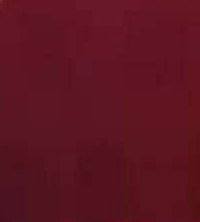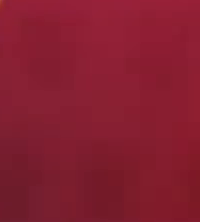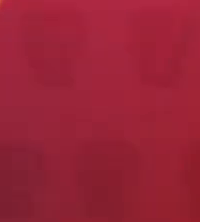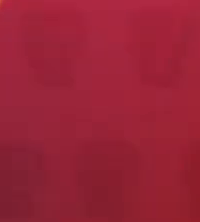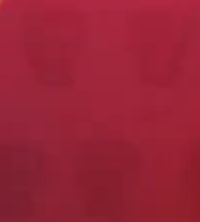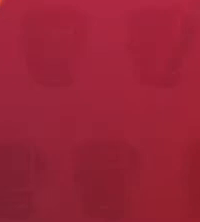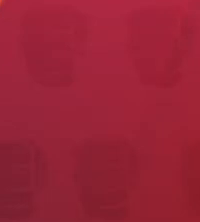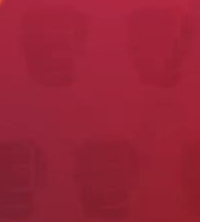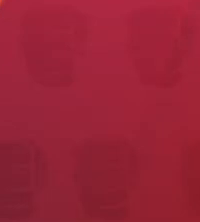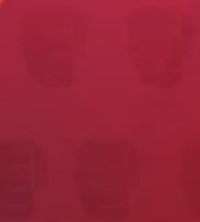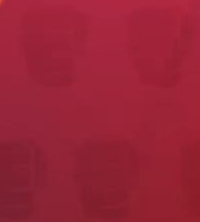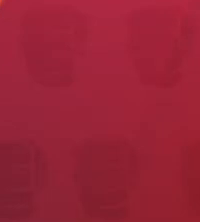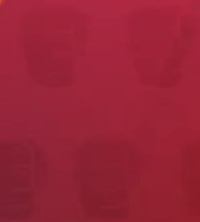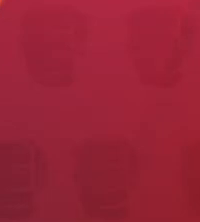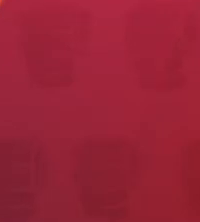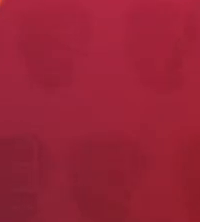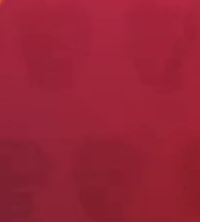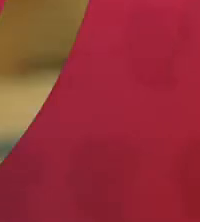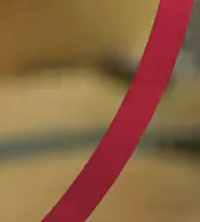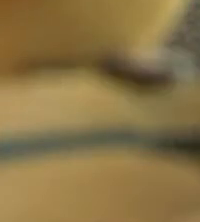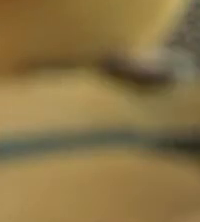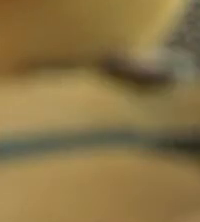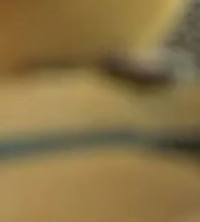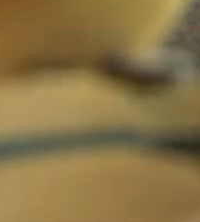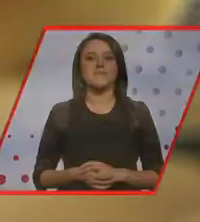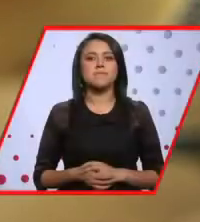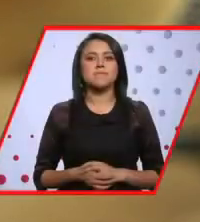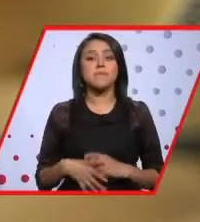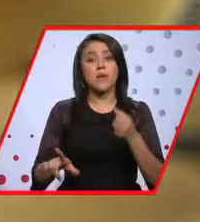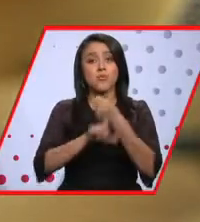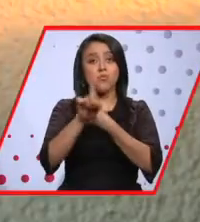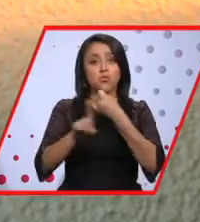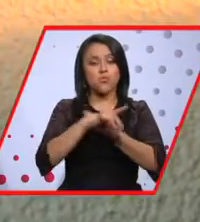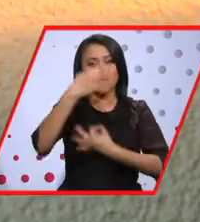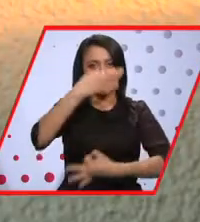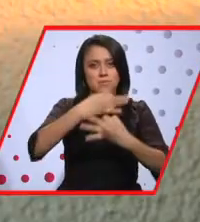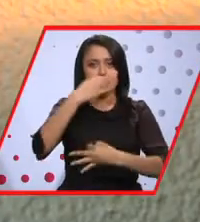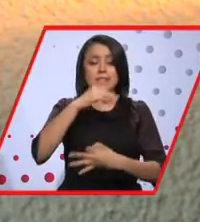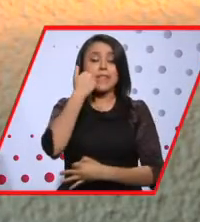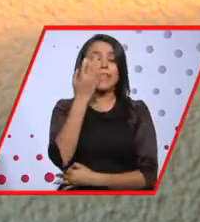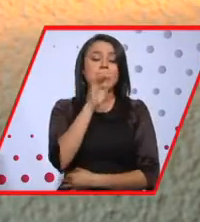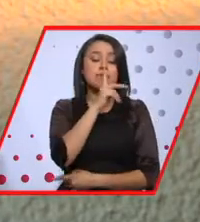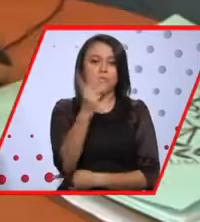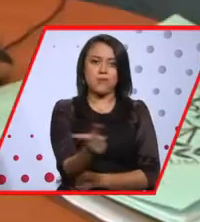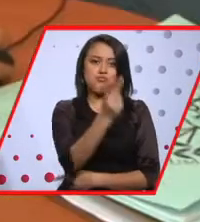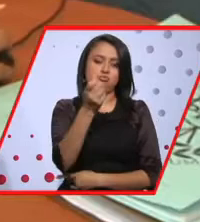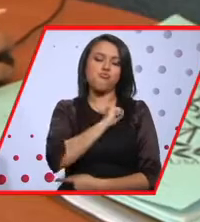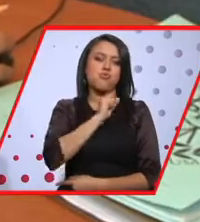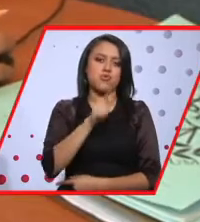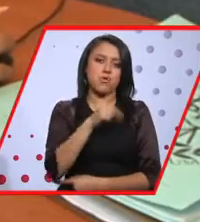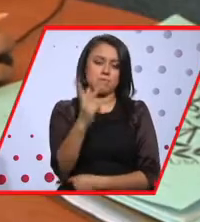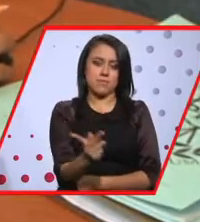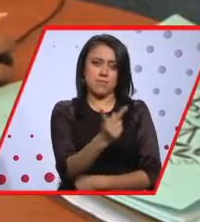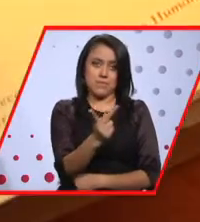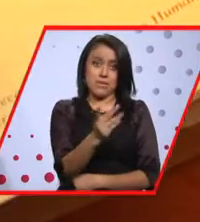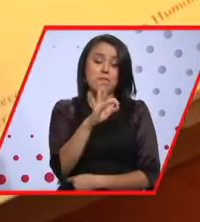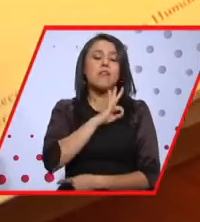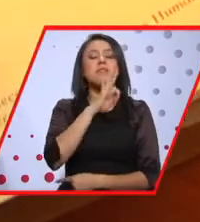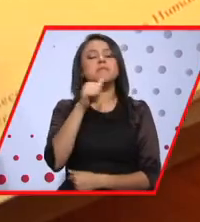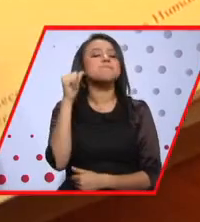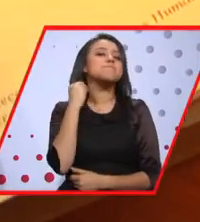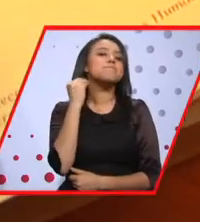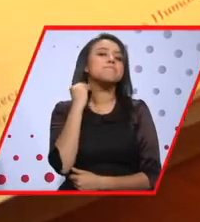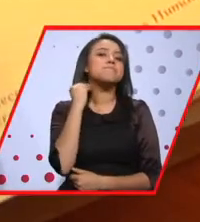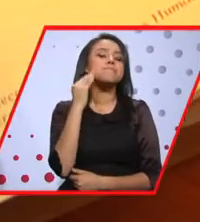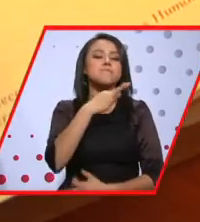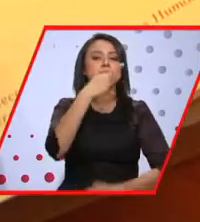Hoy en Sala de Atención. Si tienes algún problema jurídico y deseas consultar con un profesional, los abogados por la